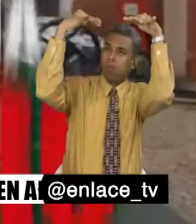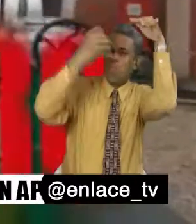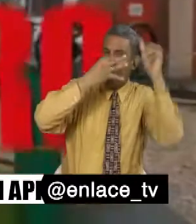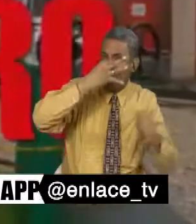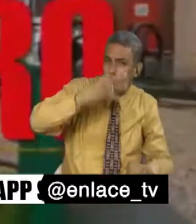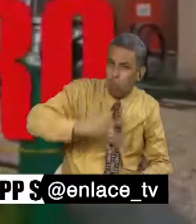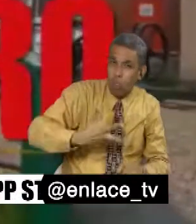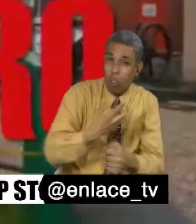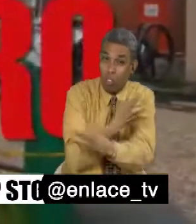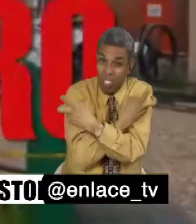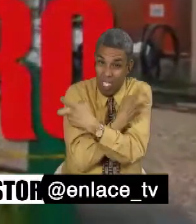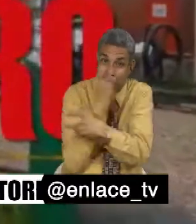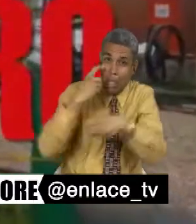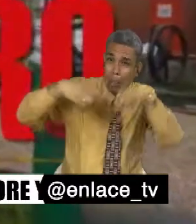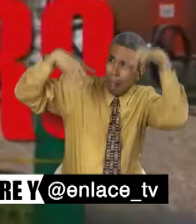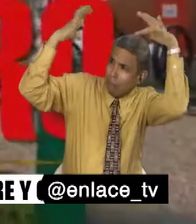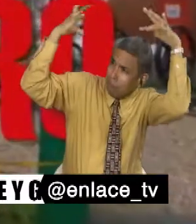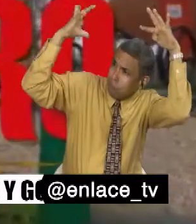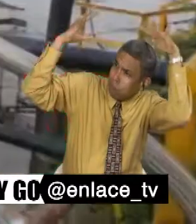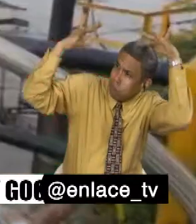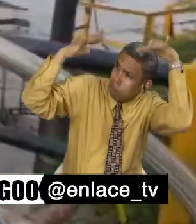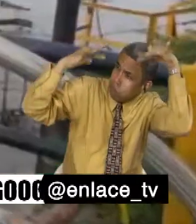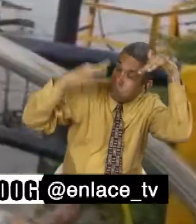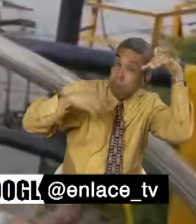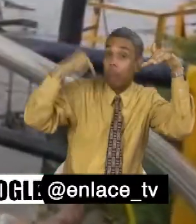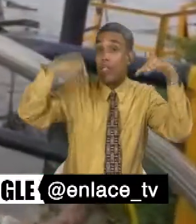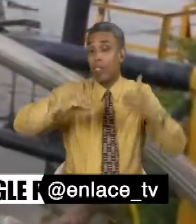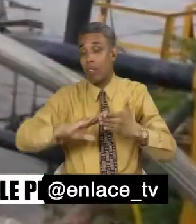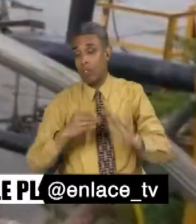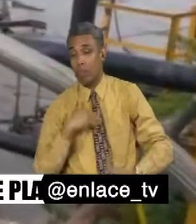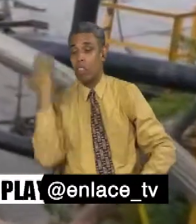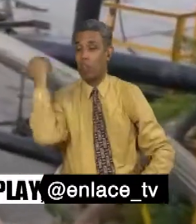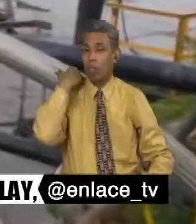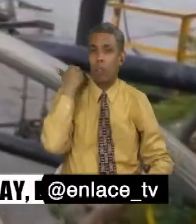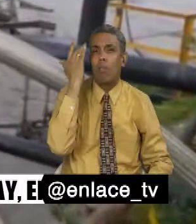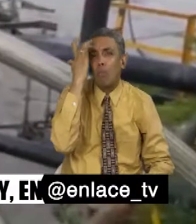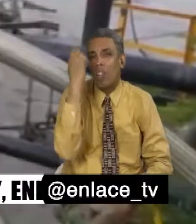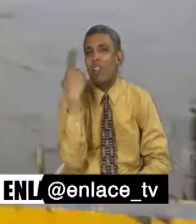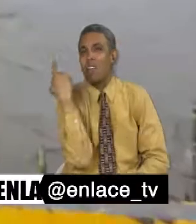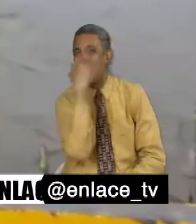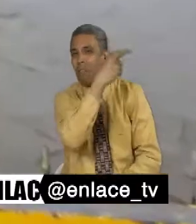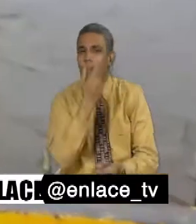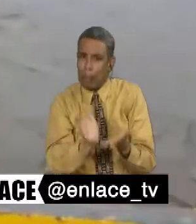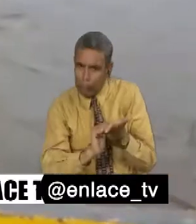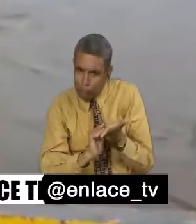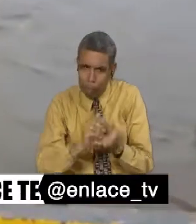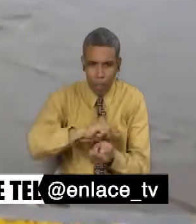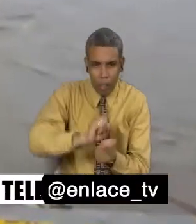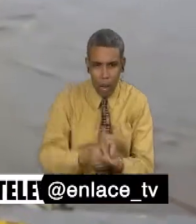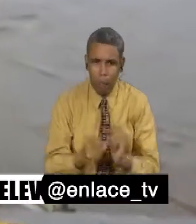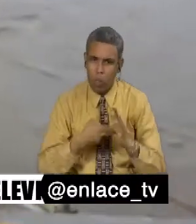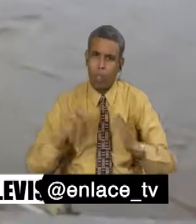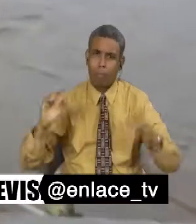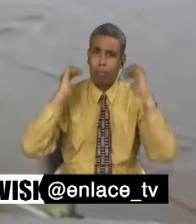de sufro. Solo han medio servido luego de reciclar parte de una vieja unidad y el ahorro de mantenimiento la tiene casi desmantelada, mientras se